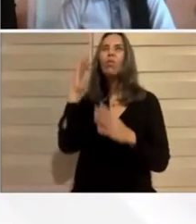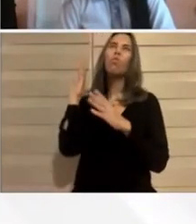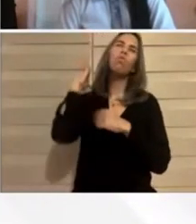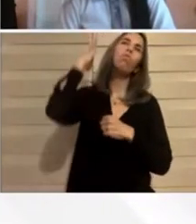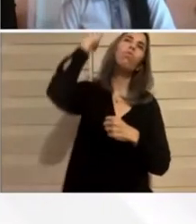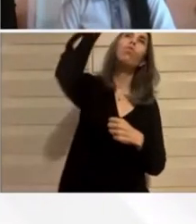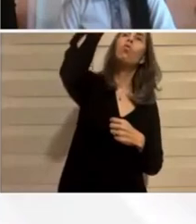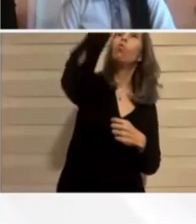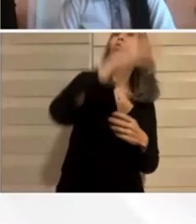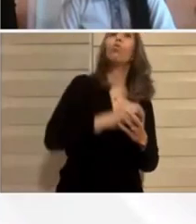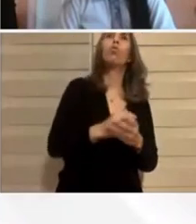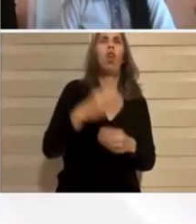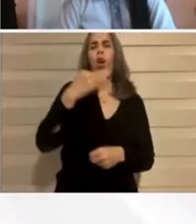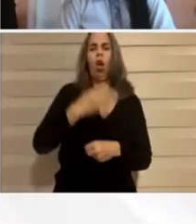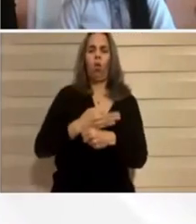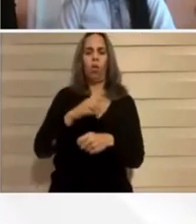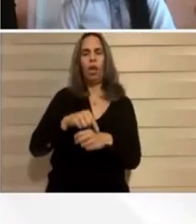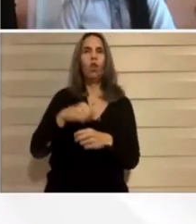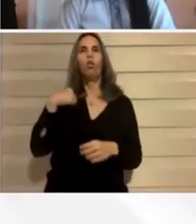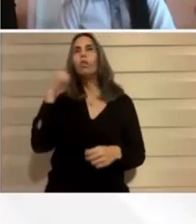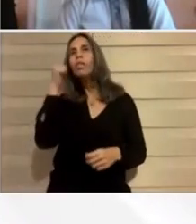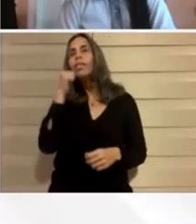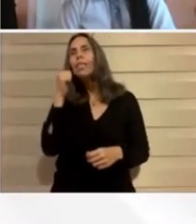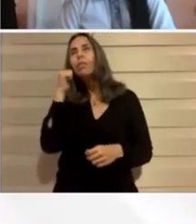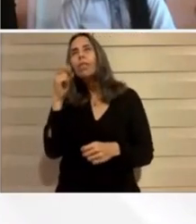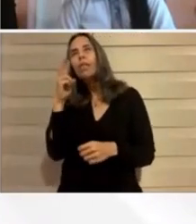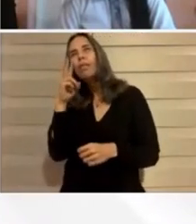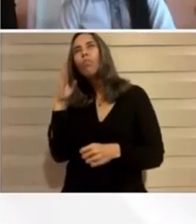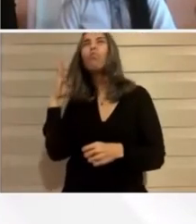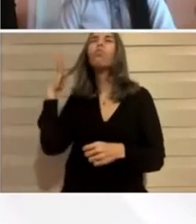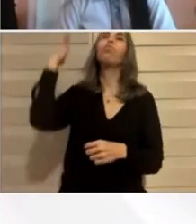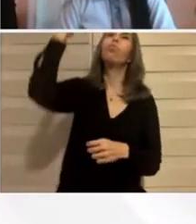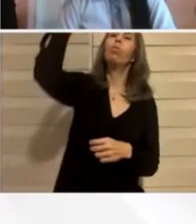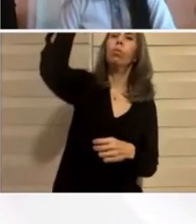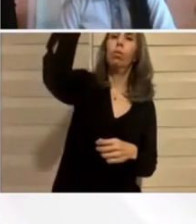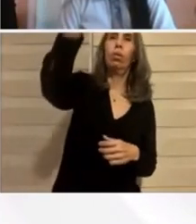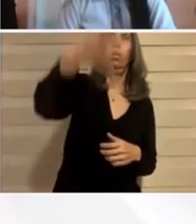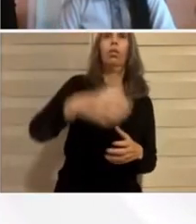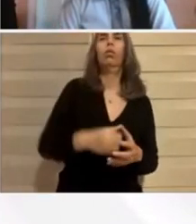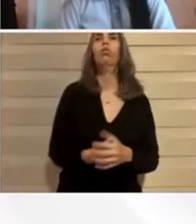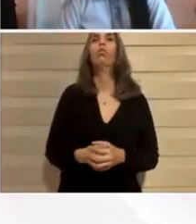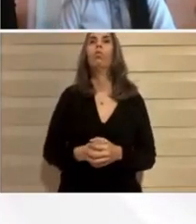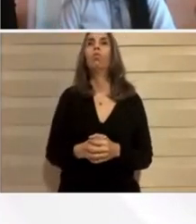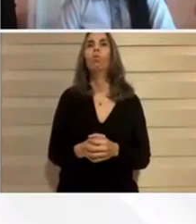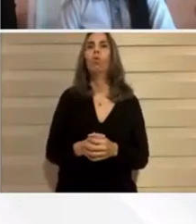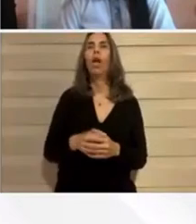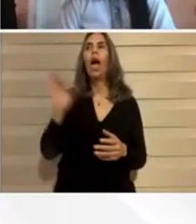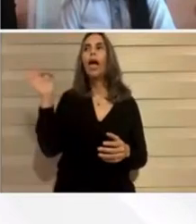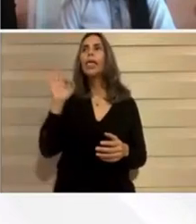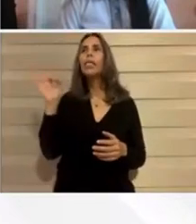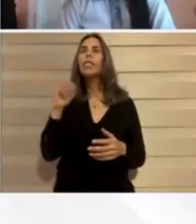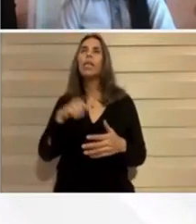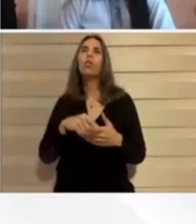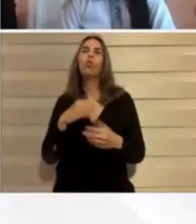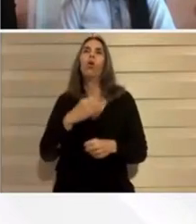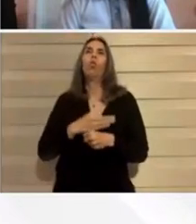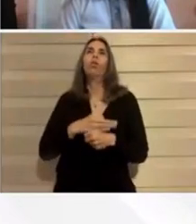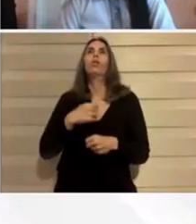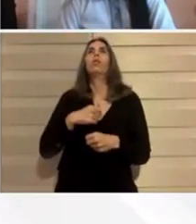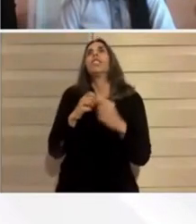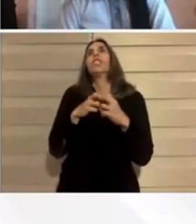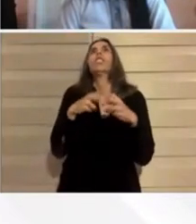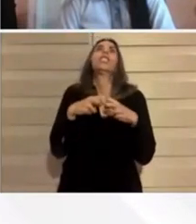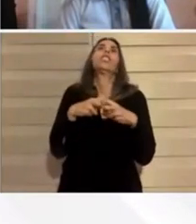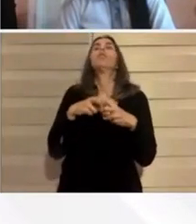miras en lo inmediato, porque lo que miras en lo inmediato a veces te puede desesperar, a veces te puede causar mucha ansiedad. más aún en